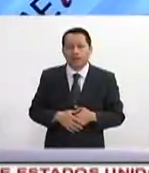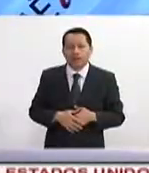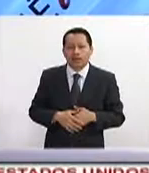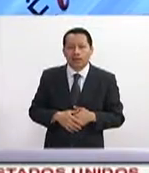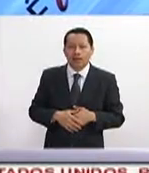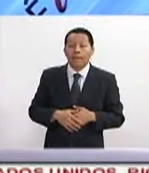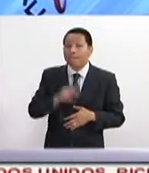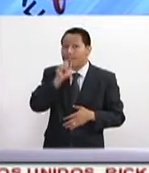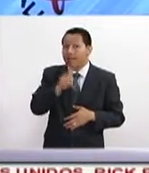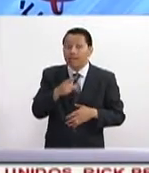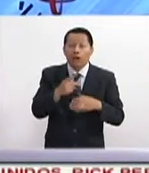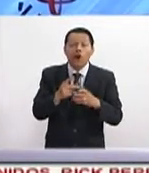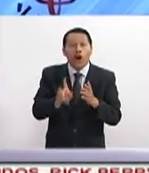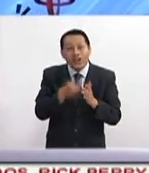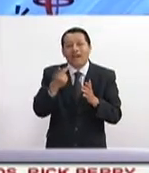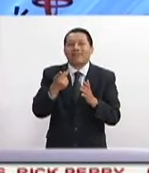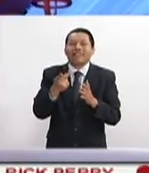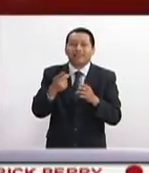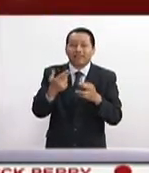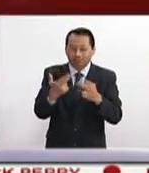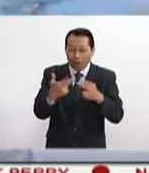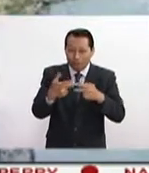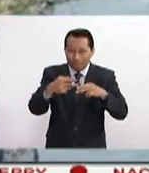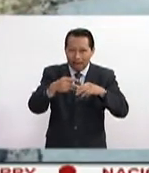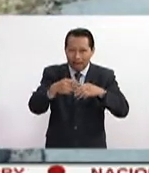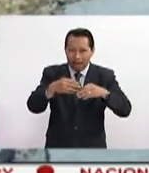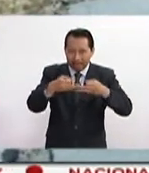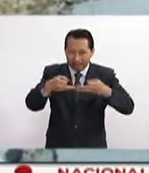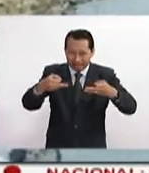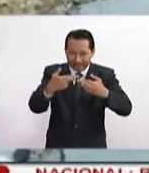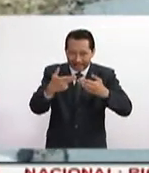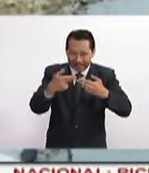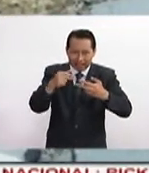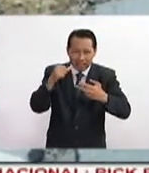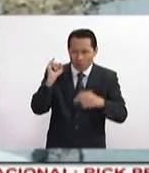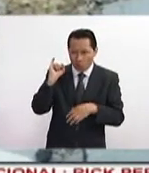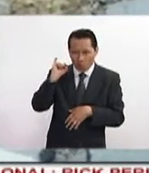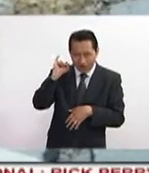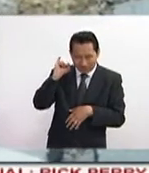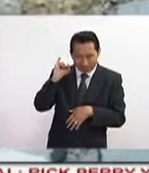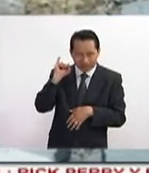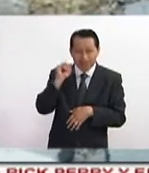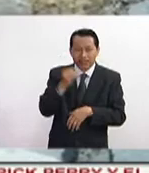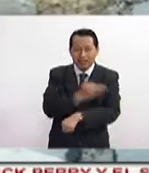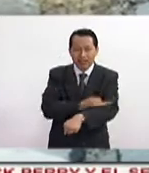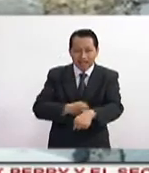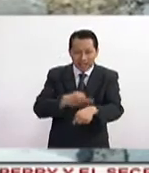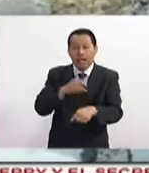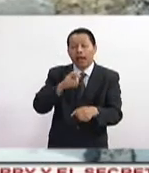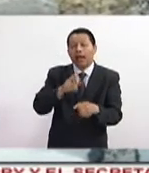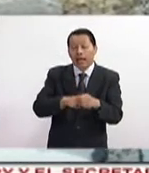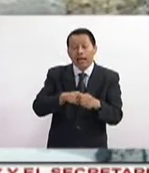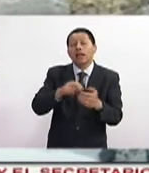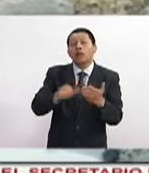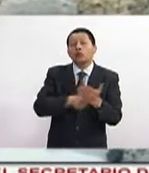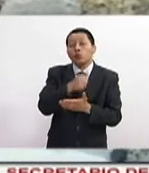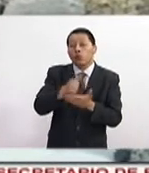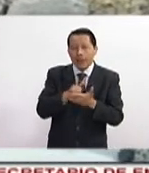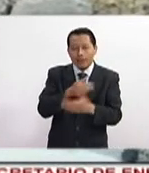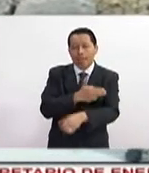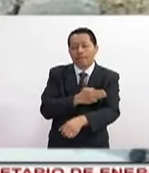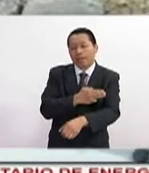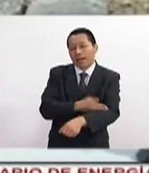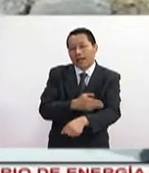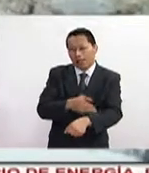Por cierto, un nuevo socavón de al menos 20 centímetros de profundidad se registró la tarde de este jueves en Ciudad Madero, Tamaulipas. El